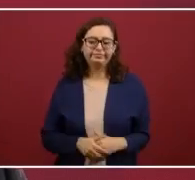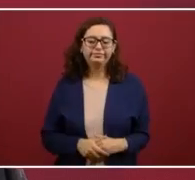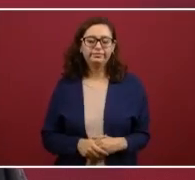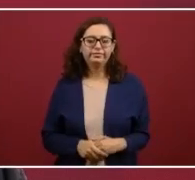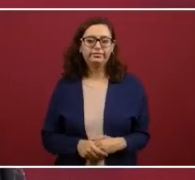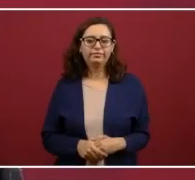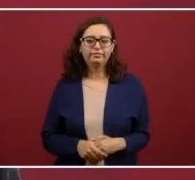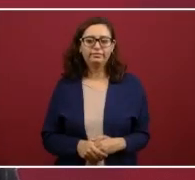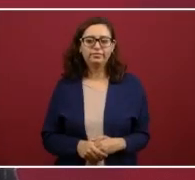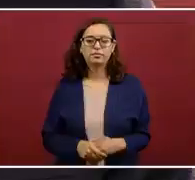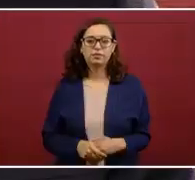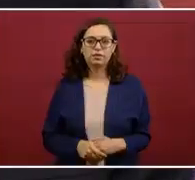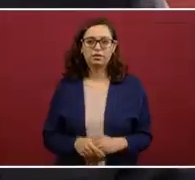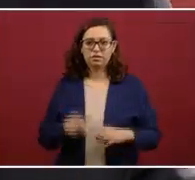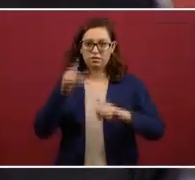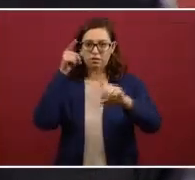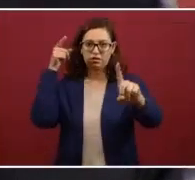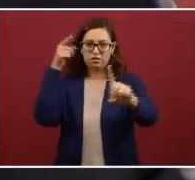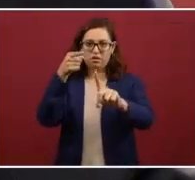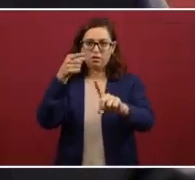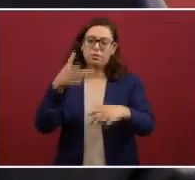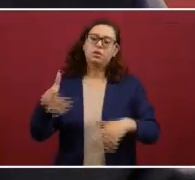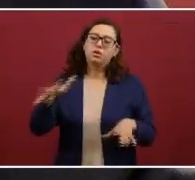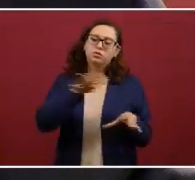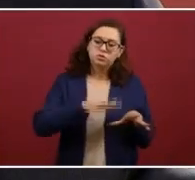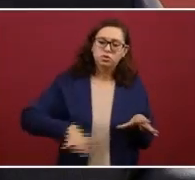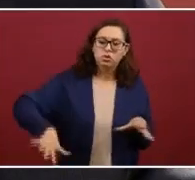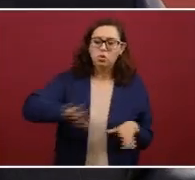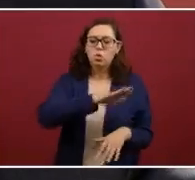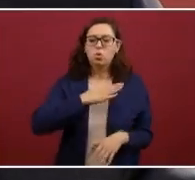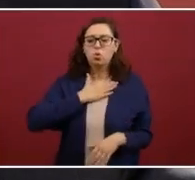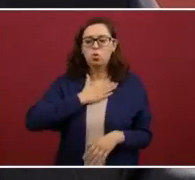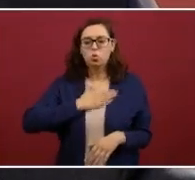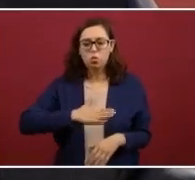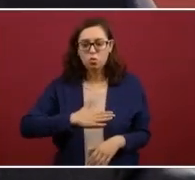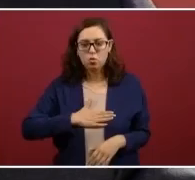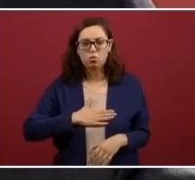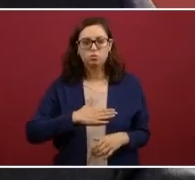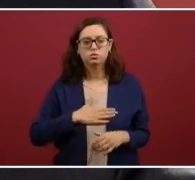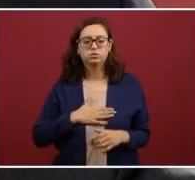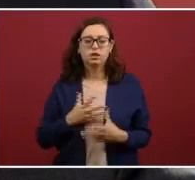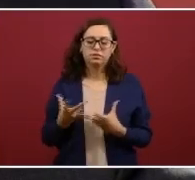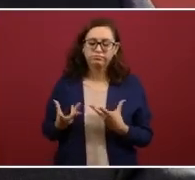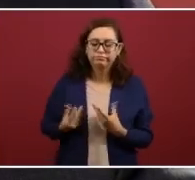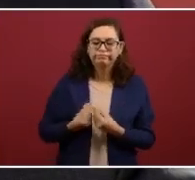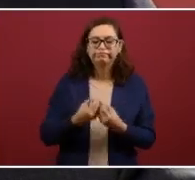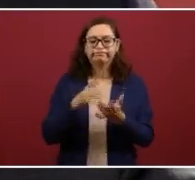hacia una sociedad más justa, más fraterna, más igualitaria,